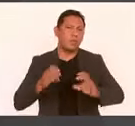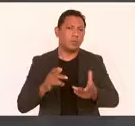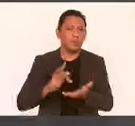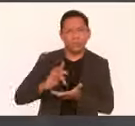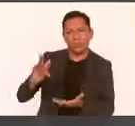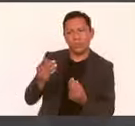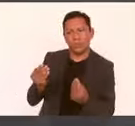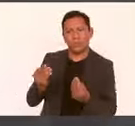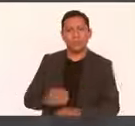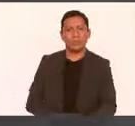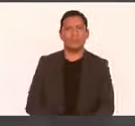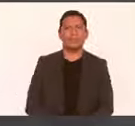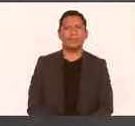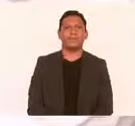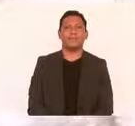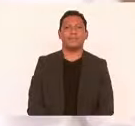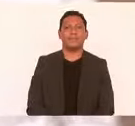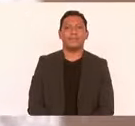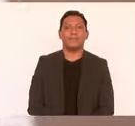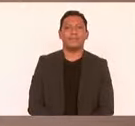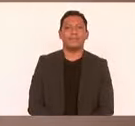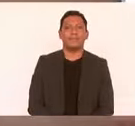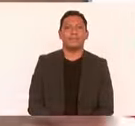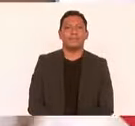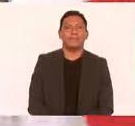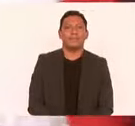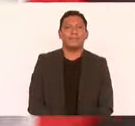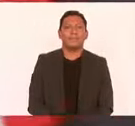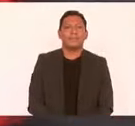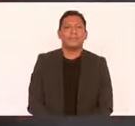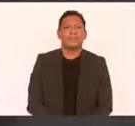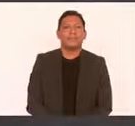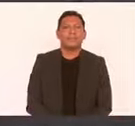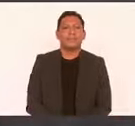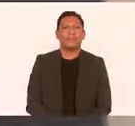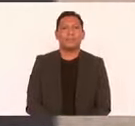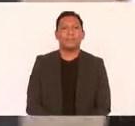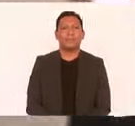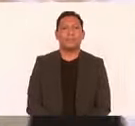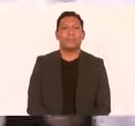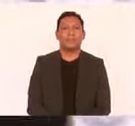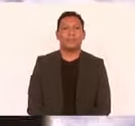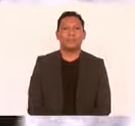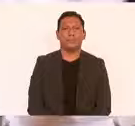gracias.